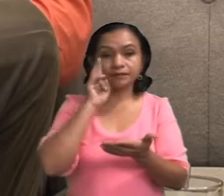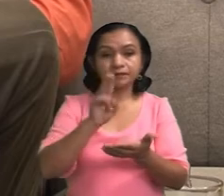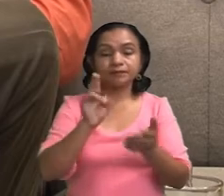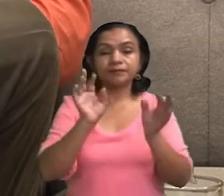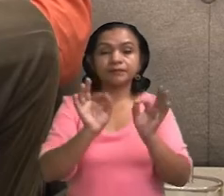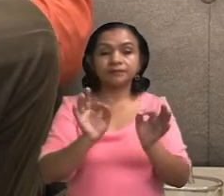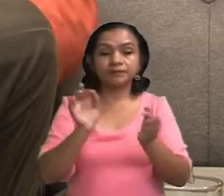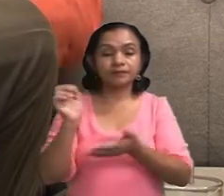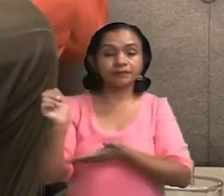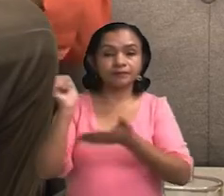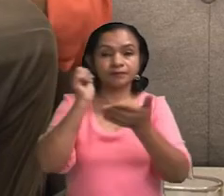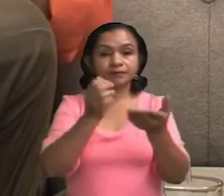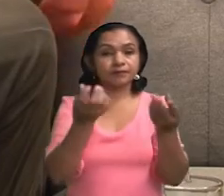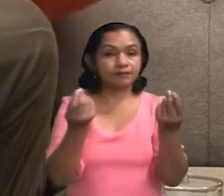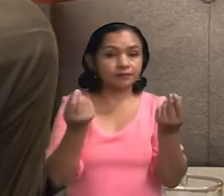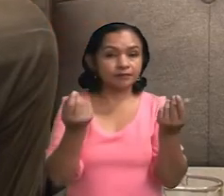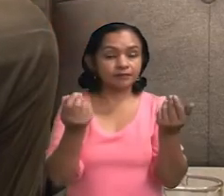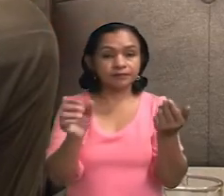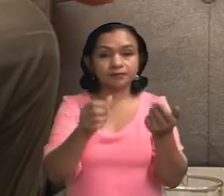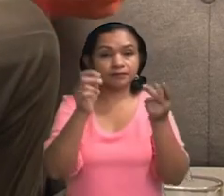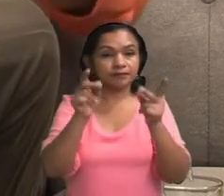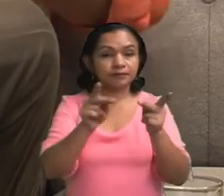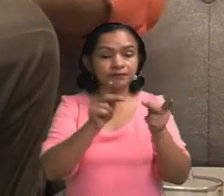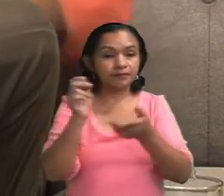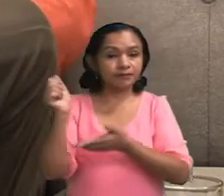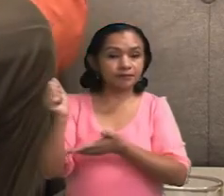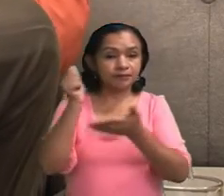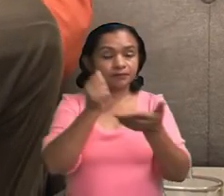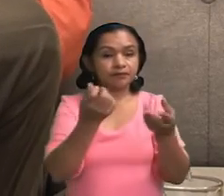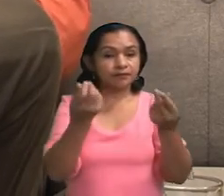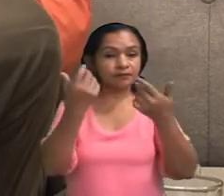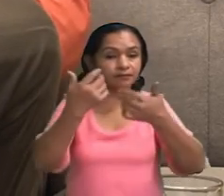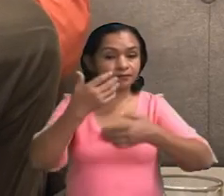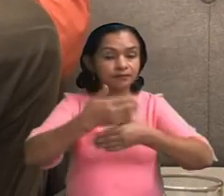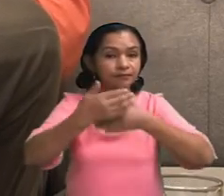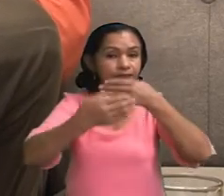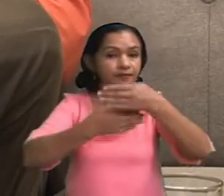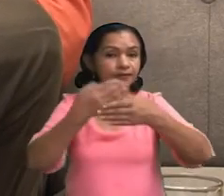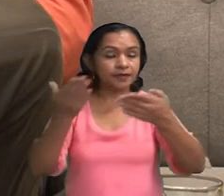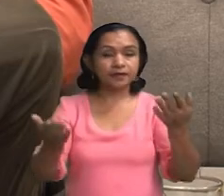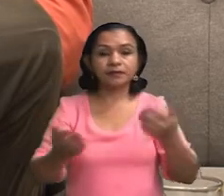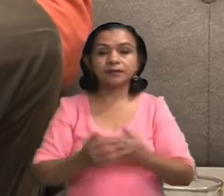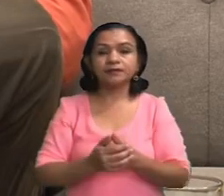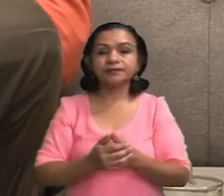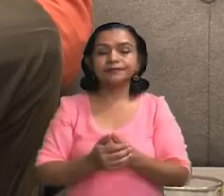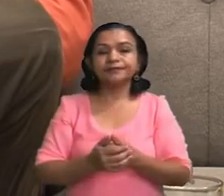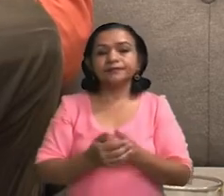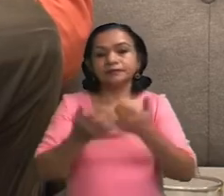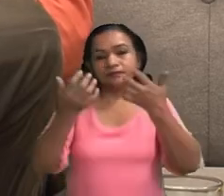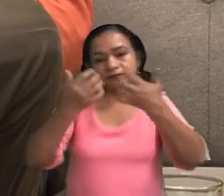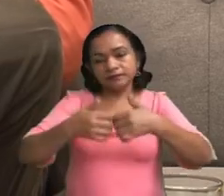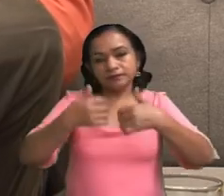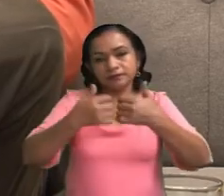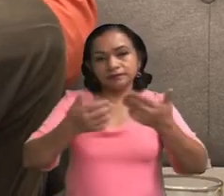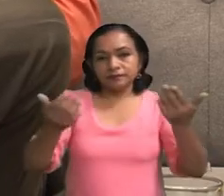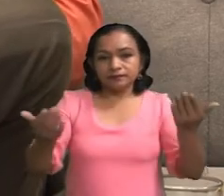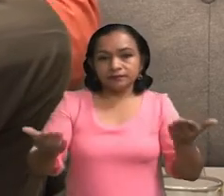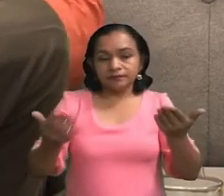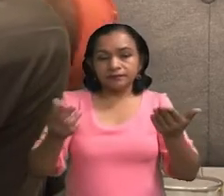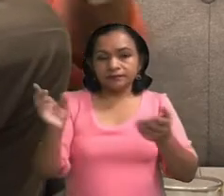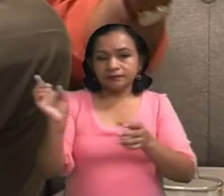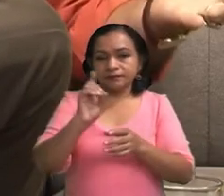un inversionista. Nadie quiere venir a invertir en una infraestructura o en una industria en